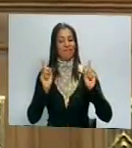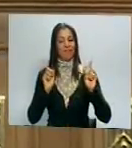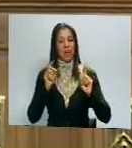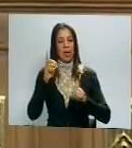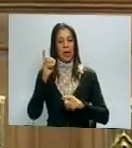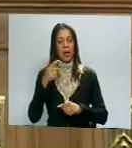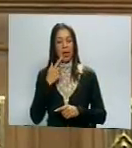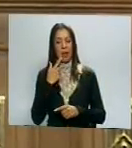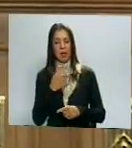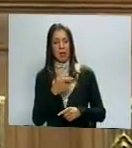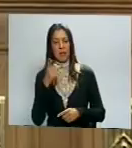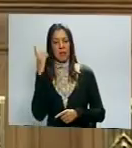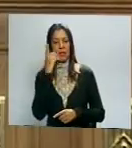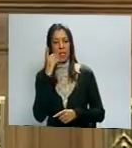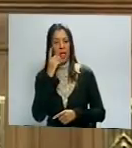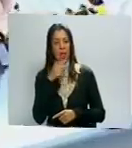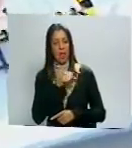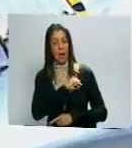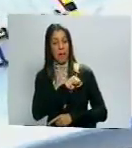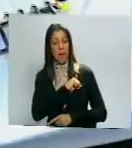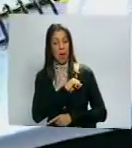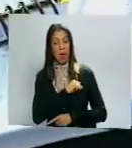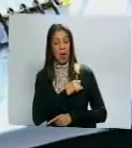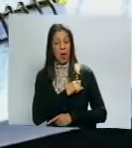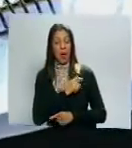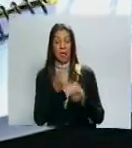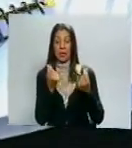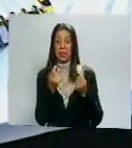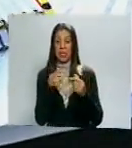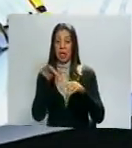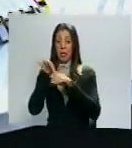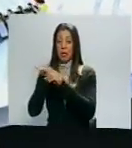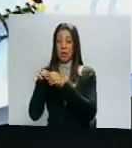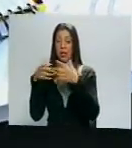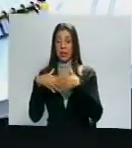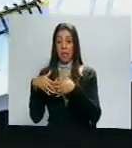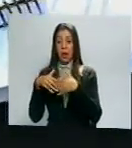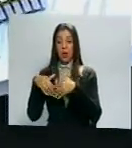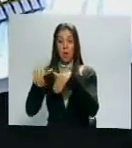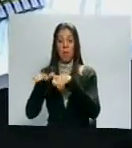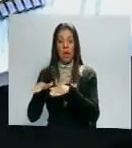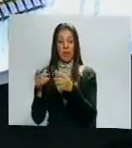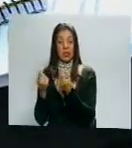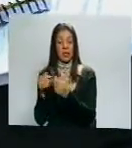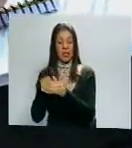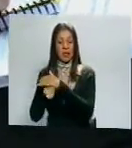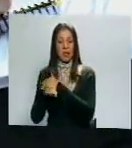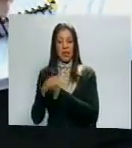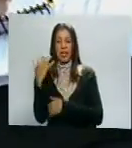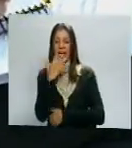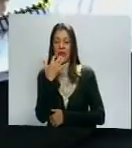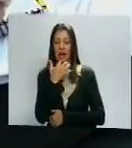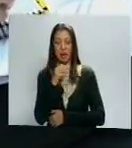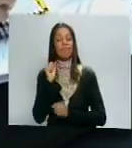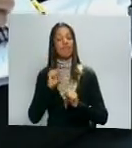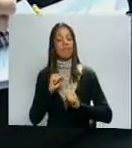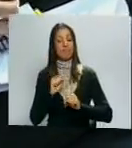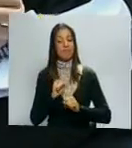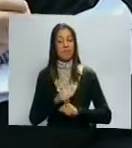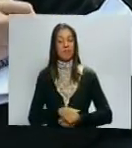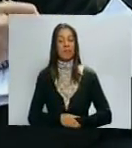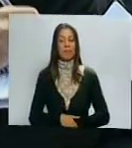sancionaron, ¿verdad? Y le congelaron las cuentas a Darío en Estados Unidos, ¿me entiendes? Da risa, ¿verdad? Da